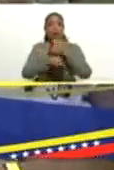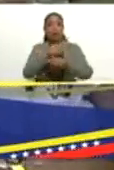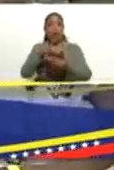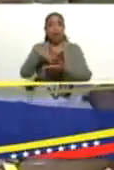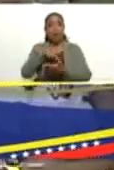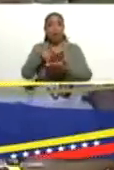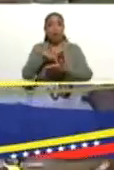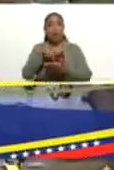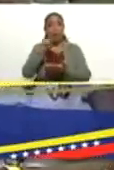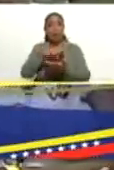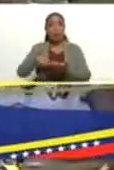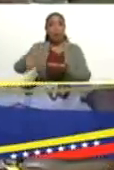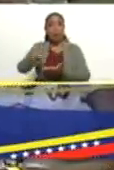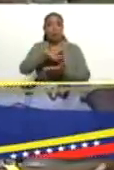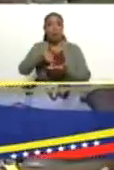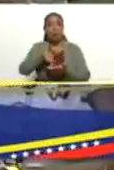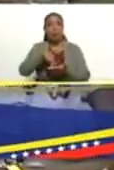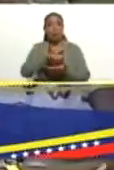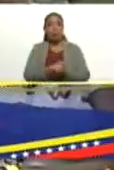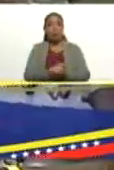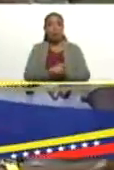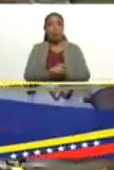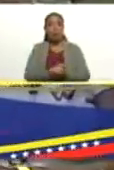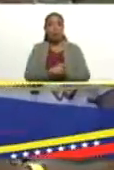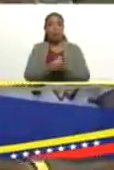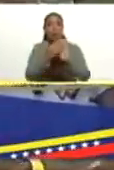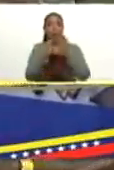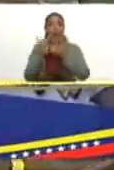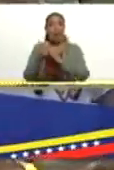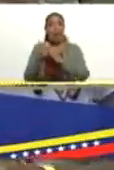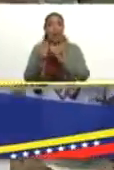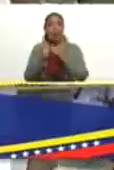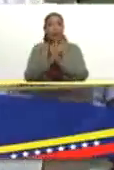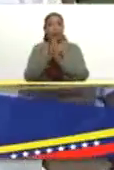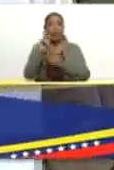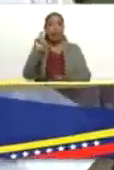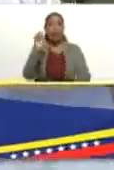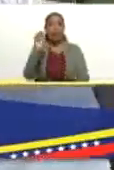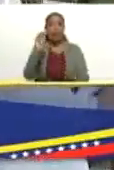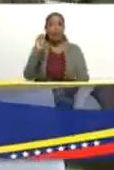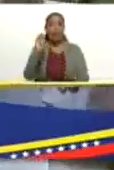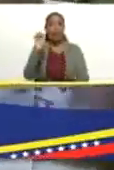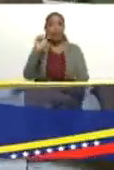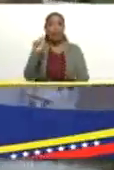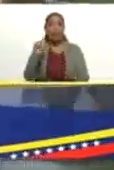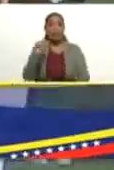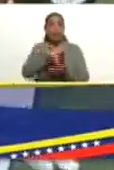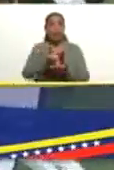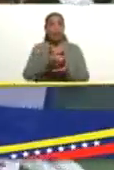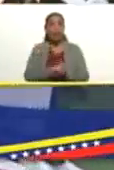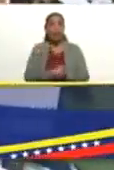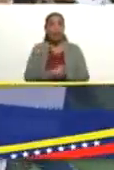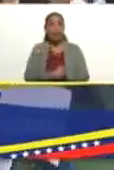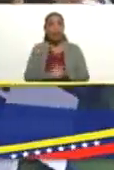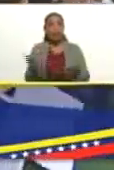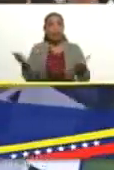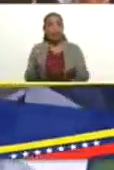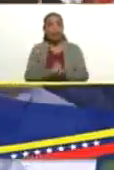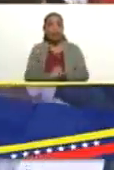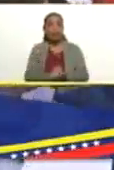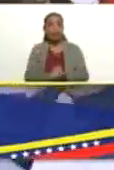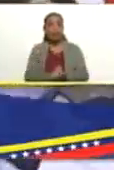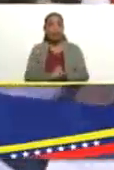del punto y círculo Agustín Aveledo, de la comuna Santa Teresa Centro. Naguará, pues. ¿Cómo